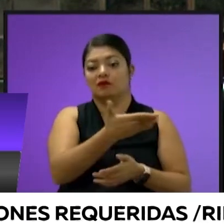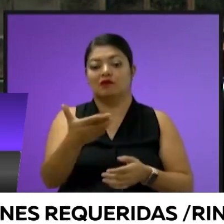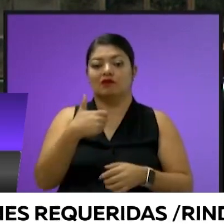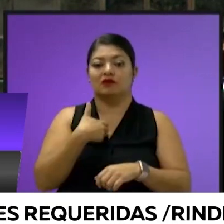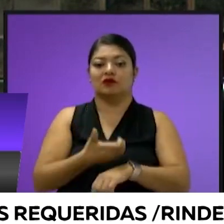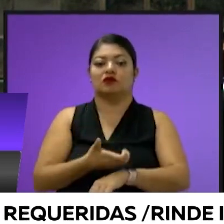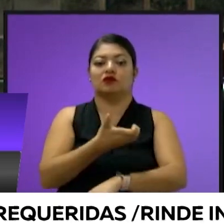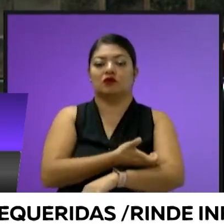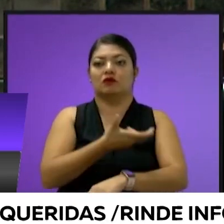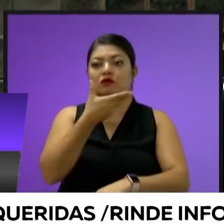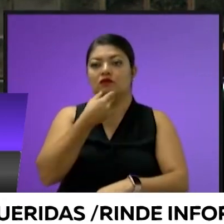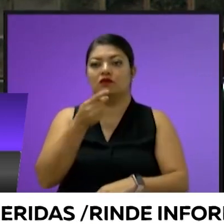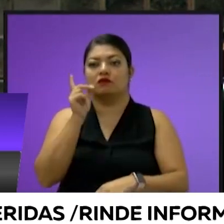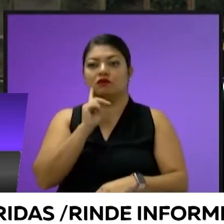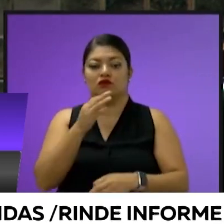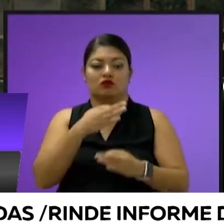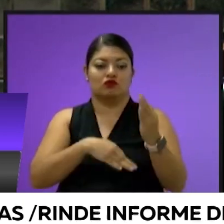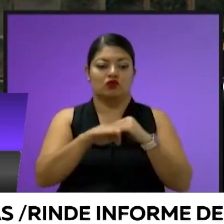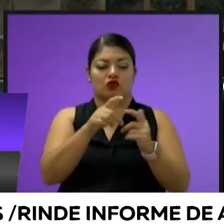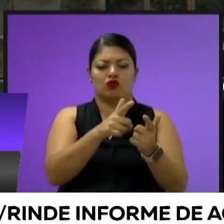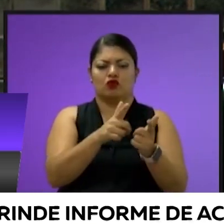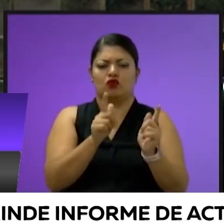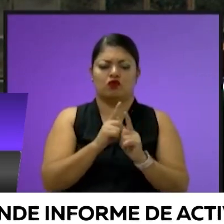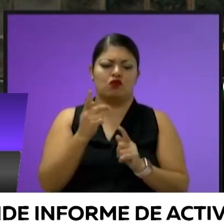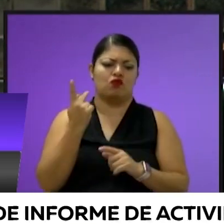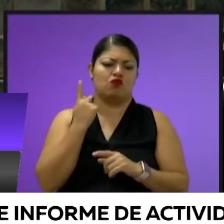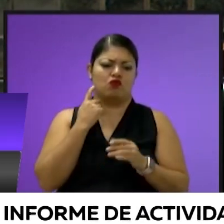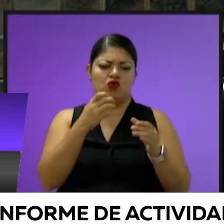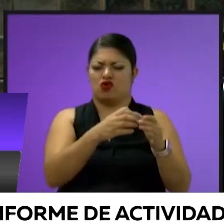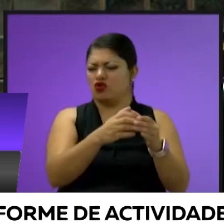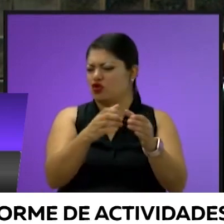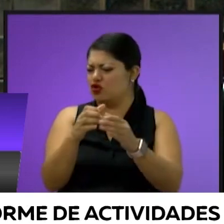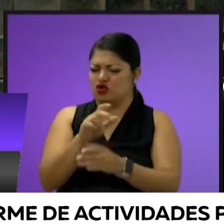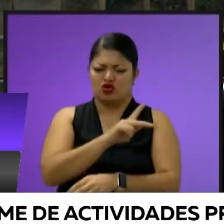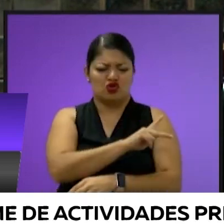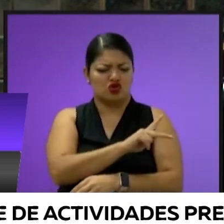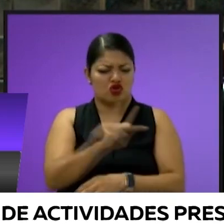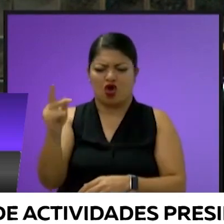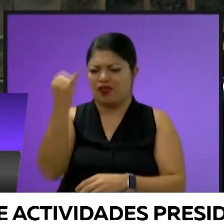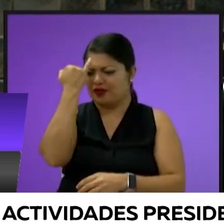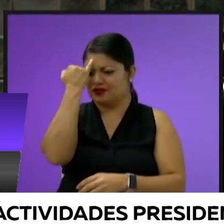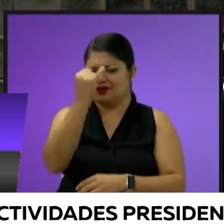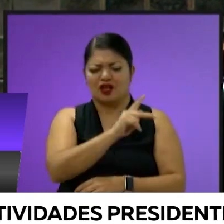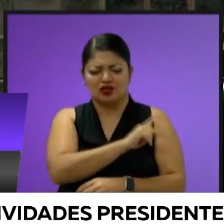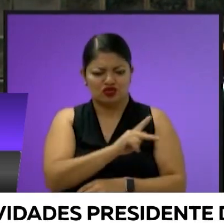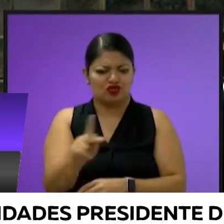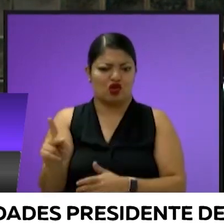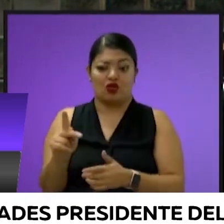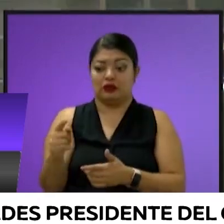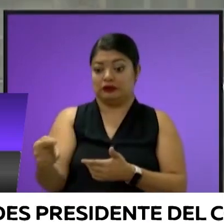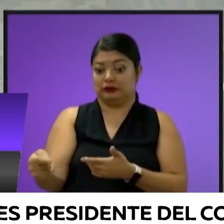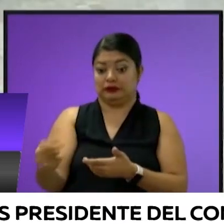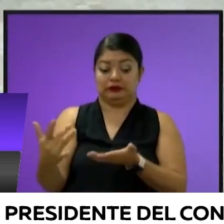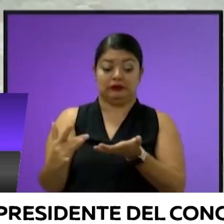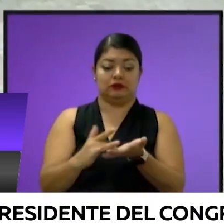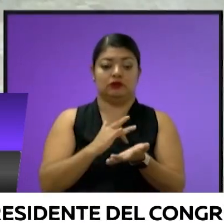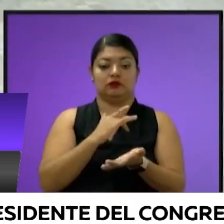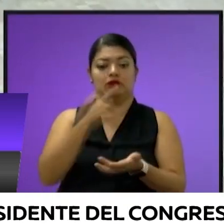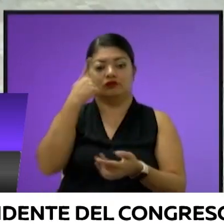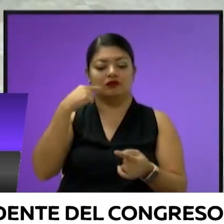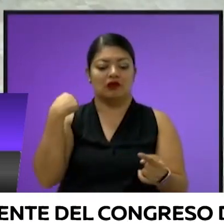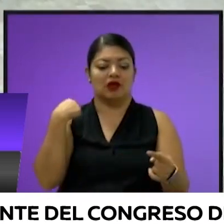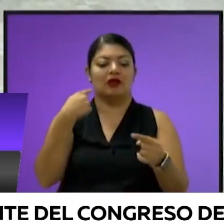compañeros diputados de todas las bancadas, de todos los colores, de todas las ideologías, su apoyo para lograr un periodo